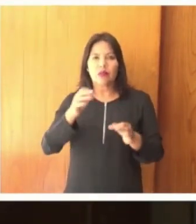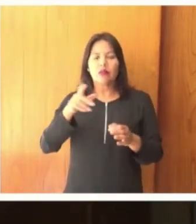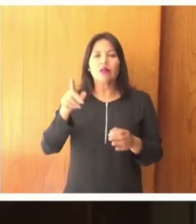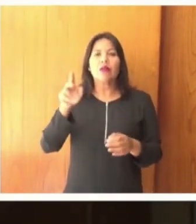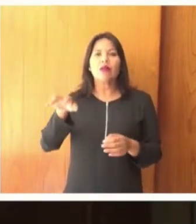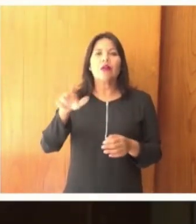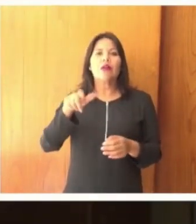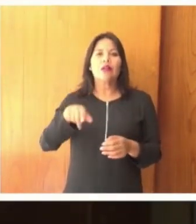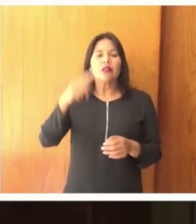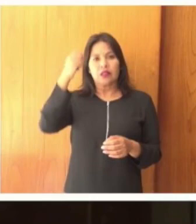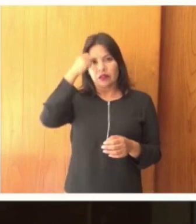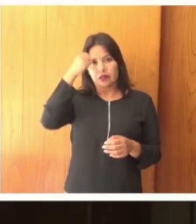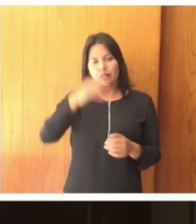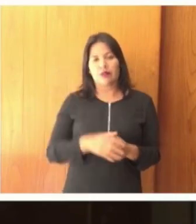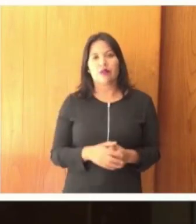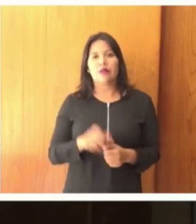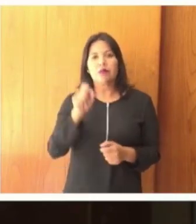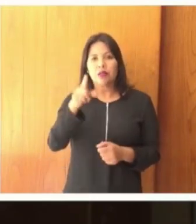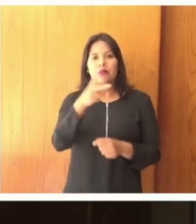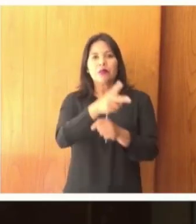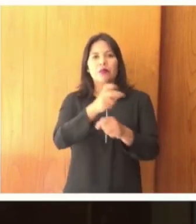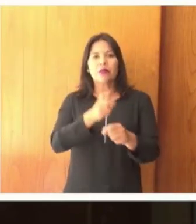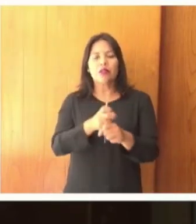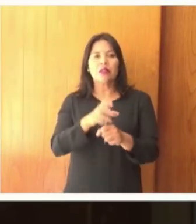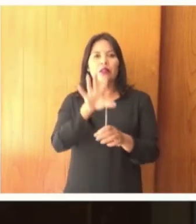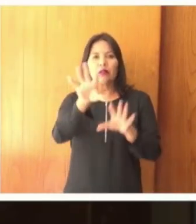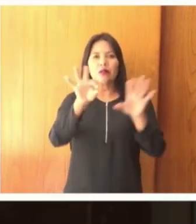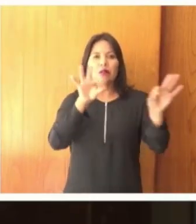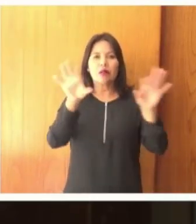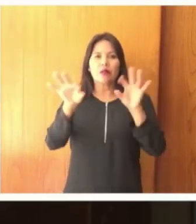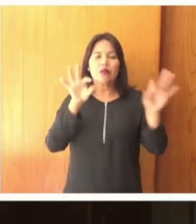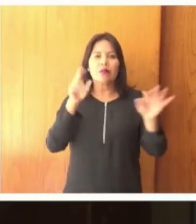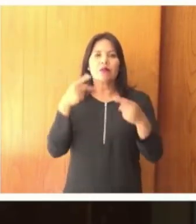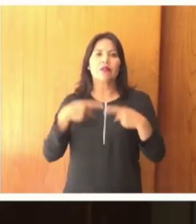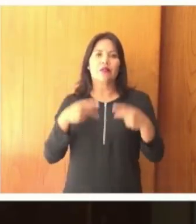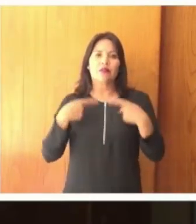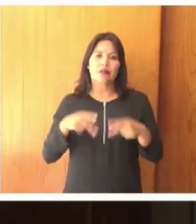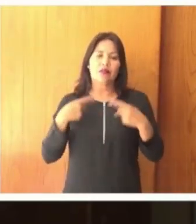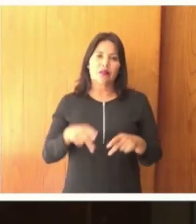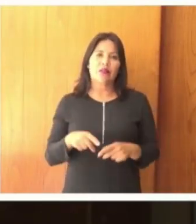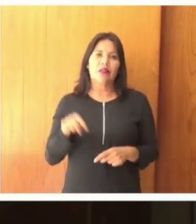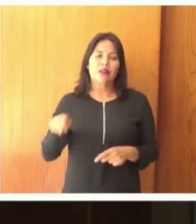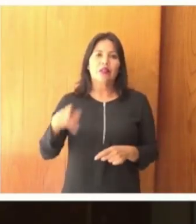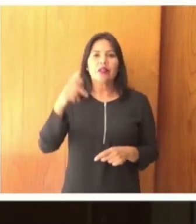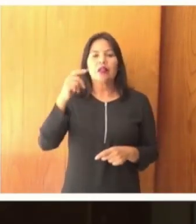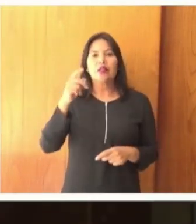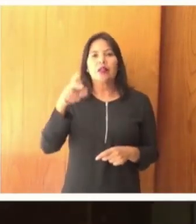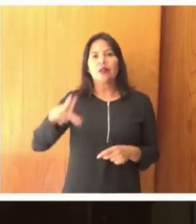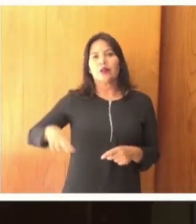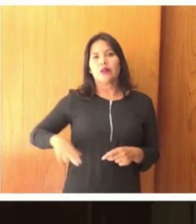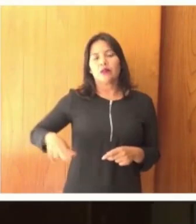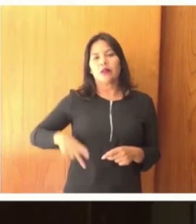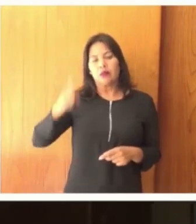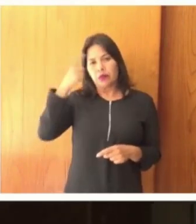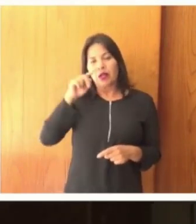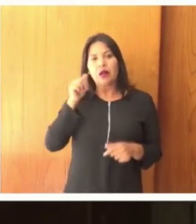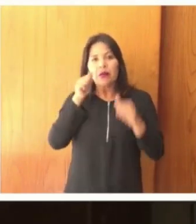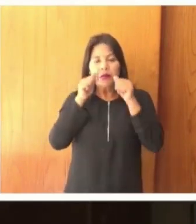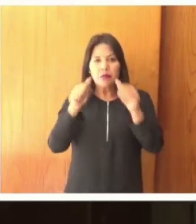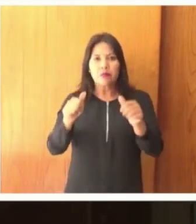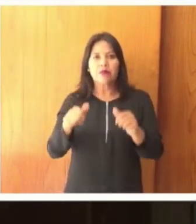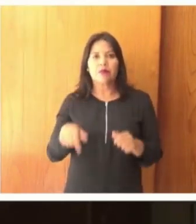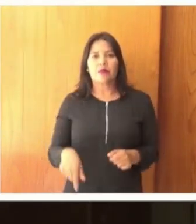también, hicimos la invitación a todos los enlaces administrativos del ayuntamiento para que estuvieran presentes. Creo que es